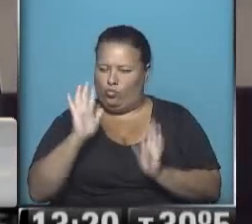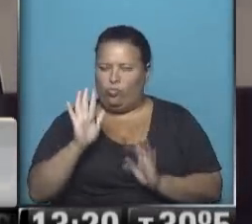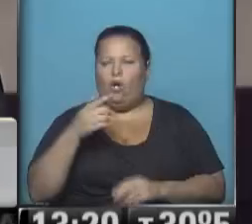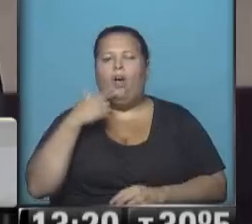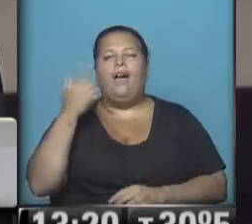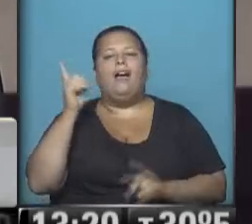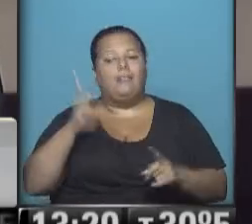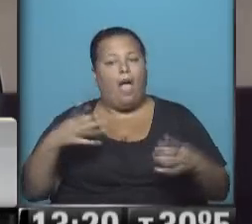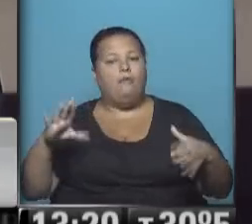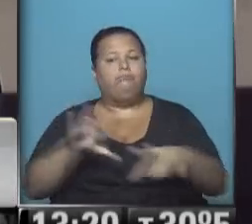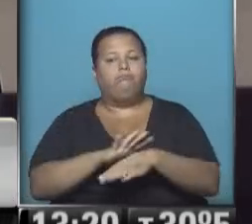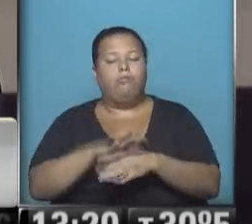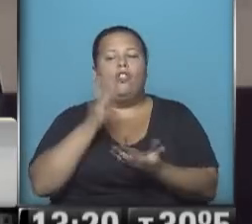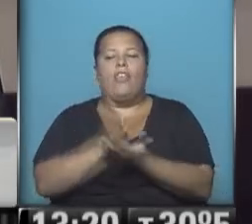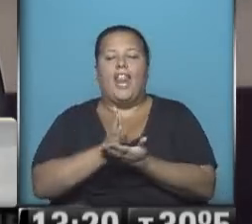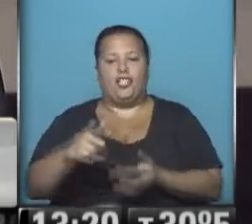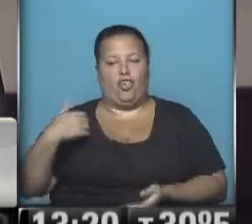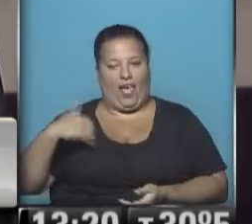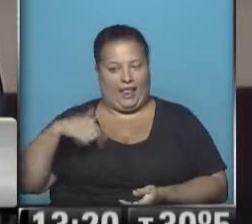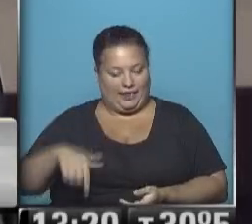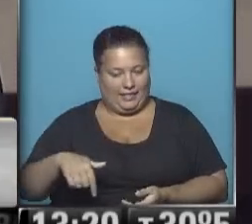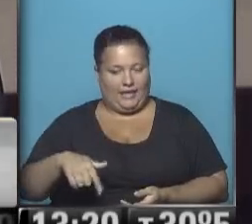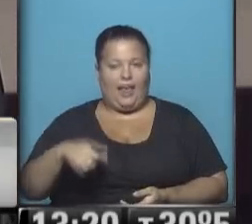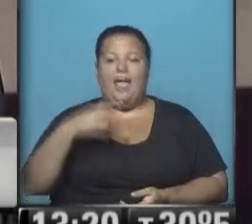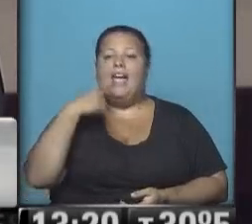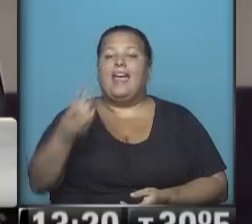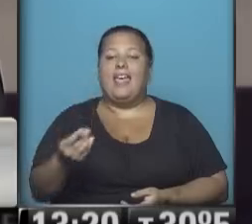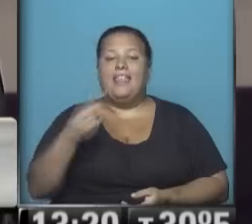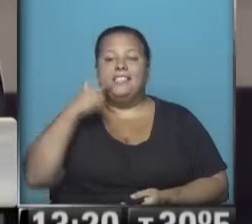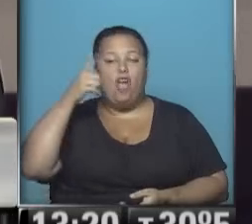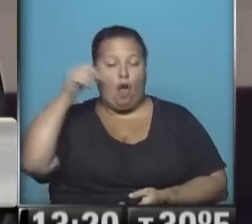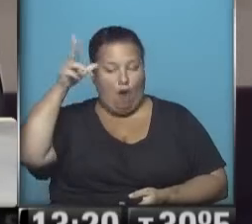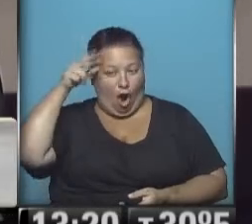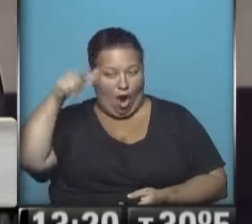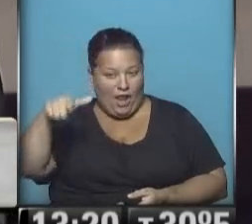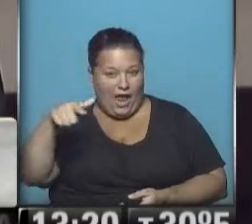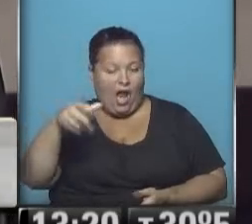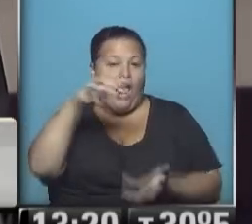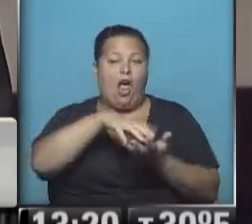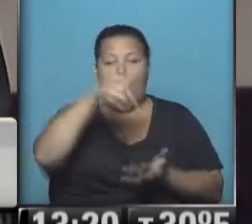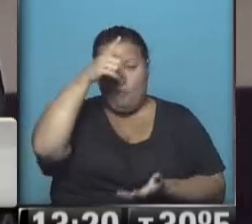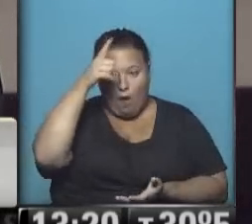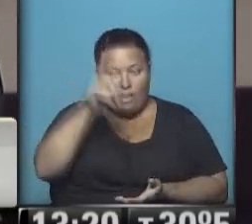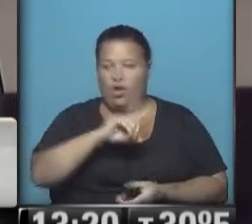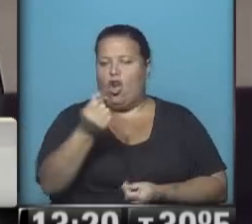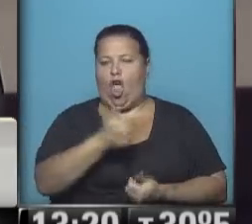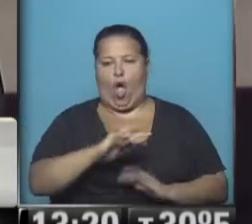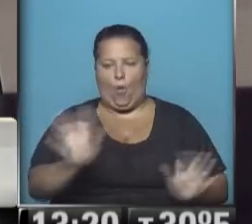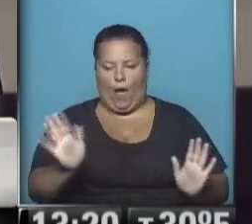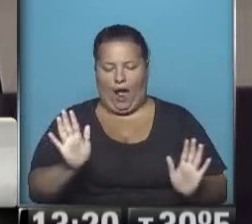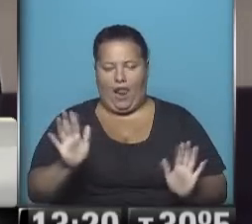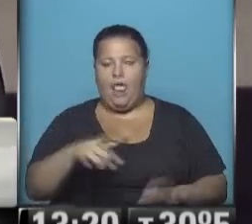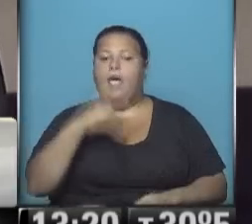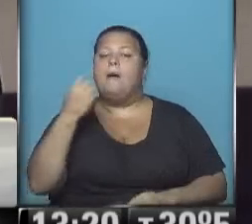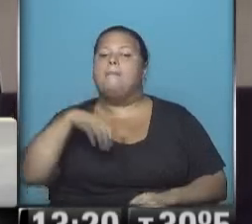incluso coincide con el derecho argentino lo que diga el conejo este albañil en sede policial no es válido